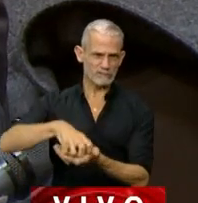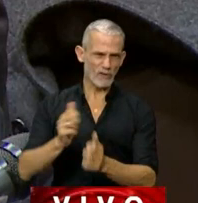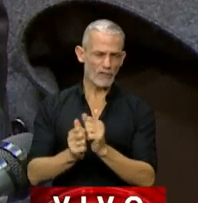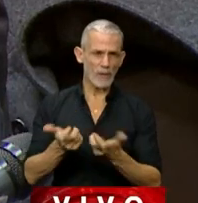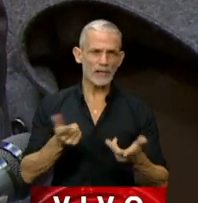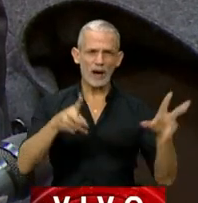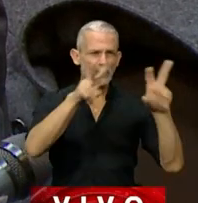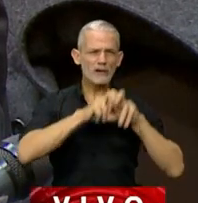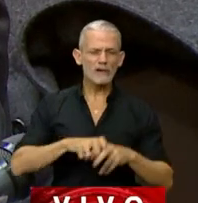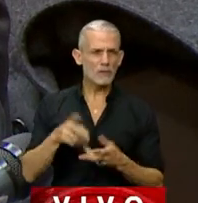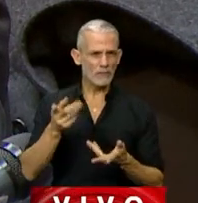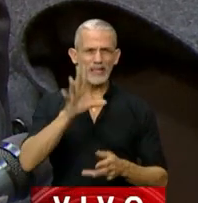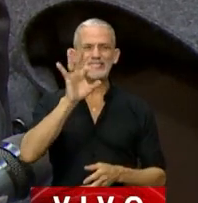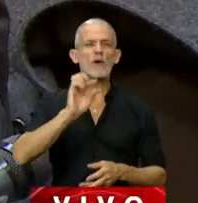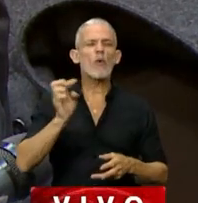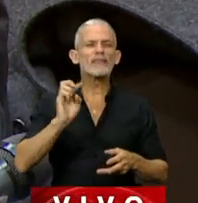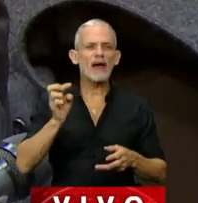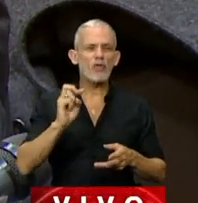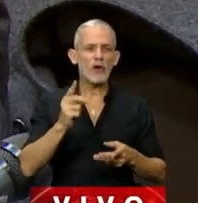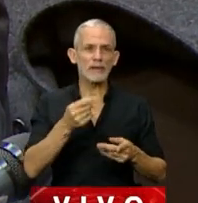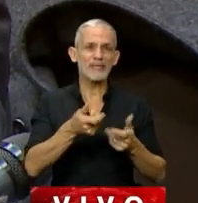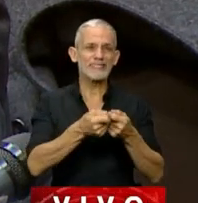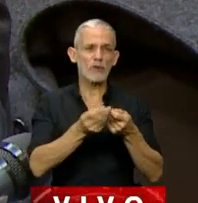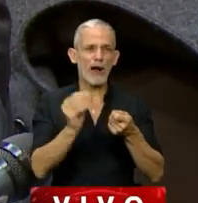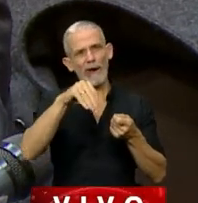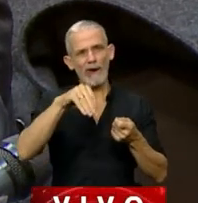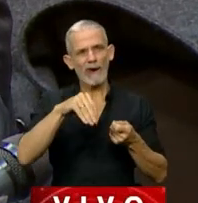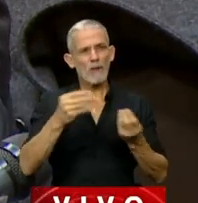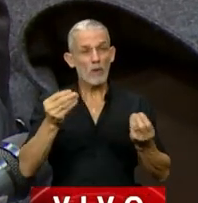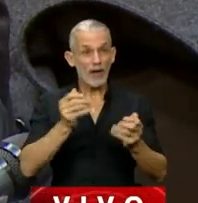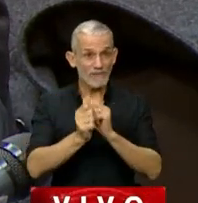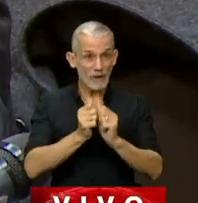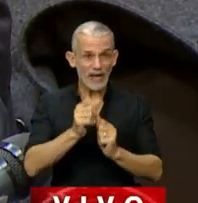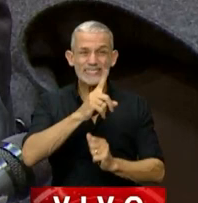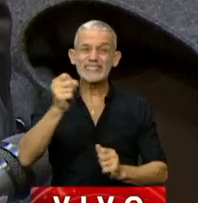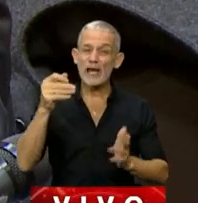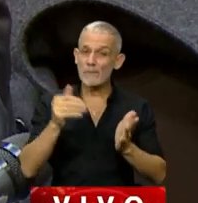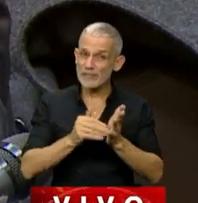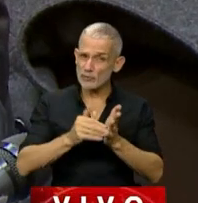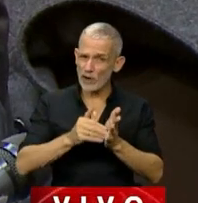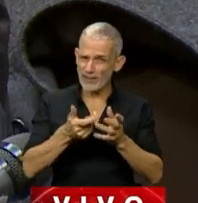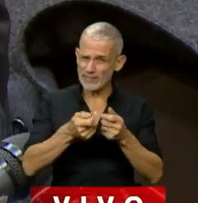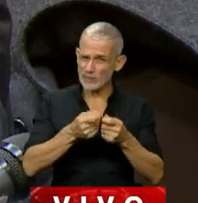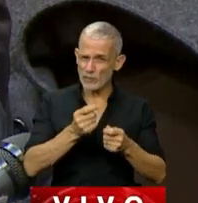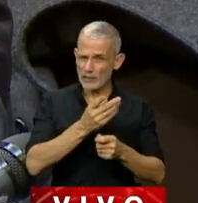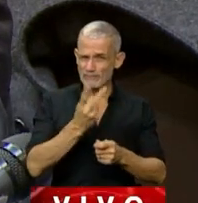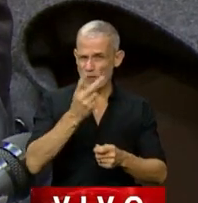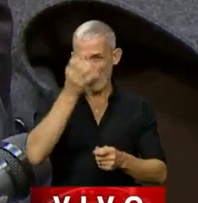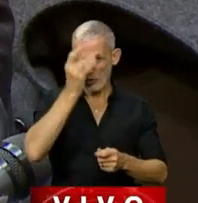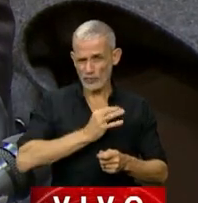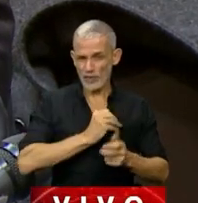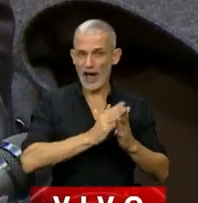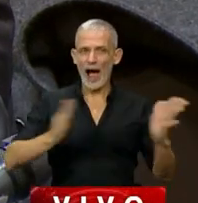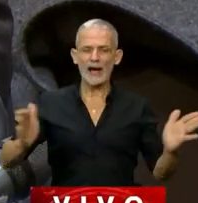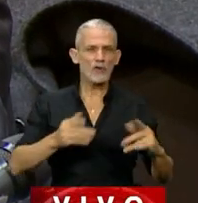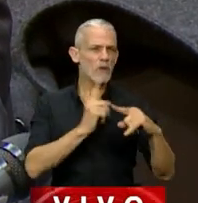uno calcula $50 de sobreprecio en los celulares, se han fabricado 100 millones de celulares en los últimos 12